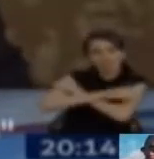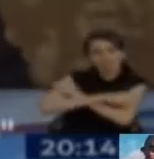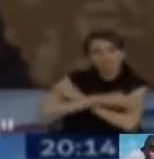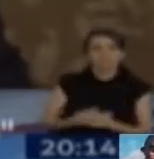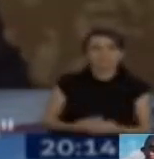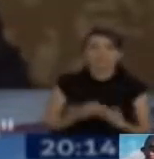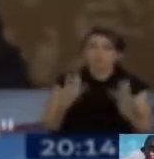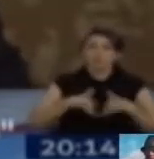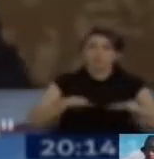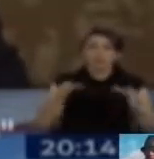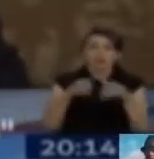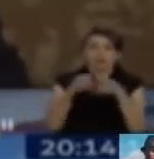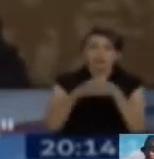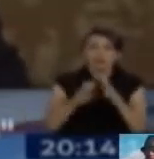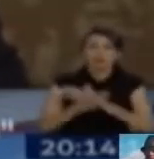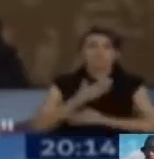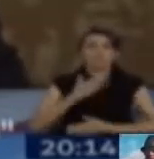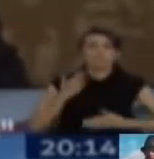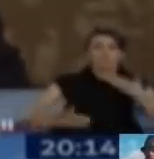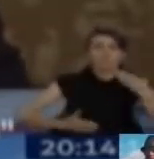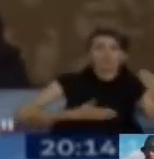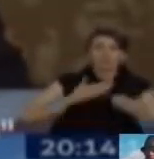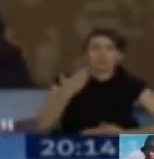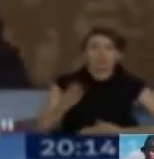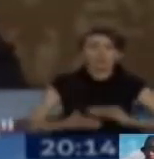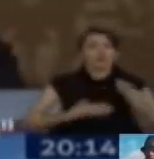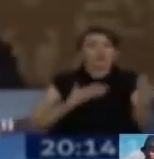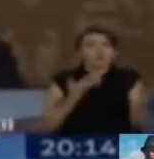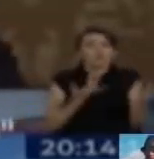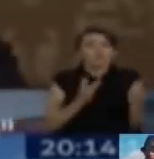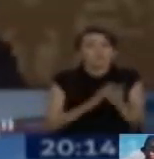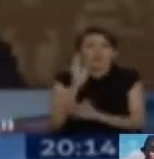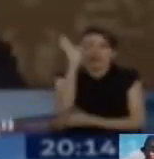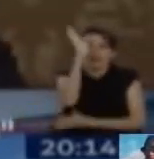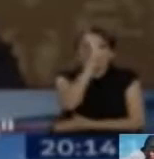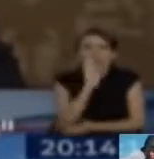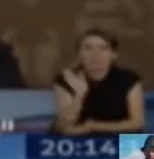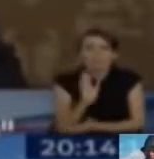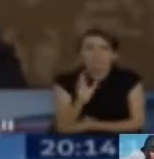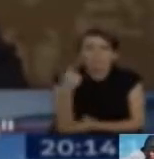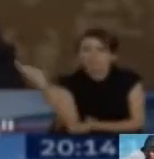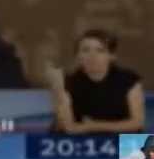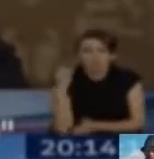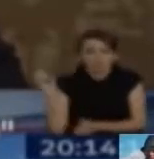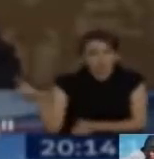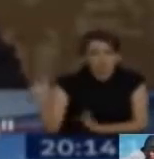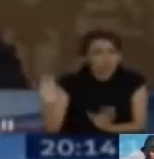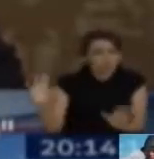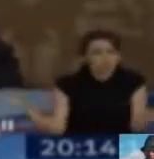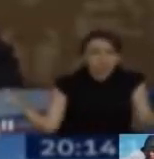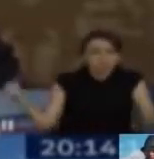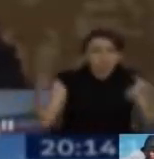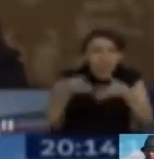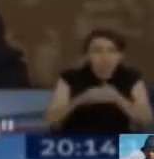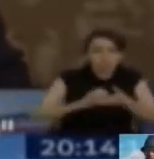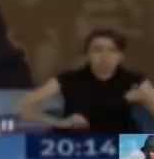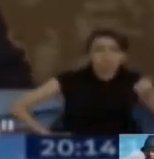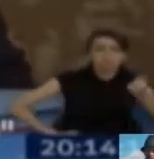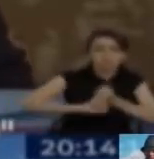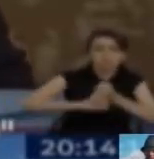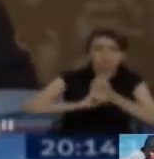aprecio, con afecto, con fe, con esperanza. Jamás los dejaremos solos. Cuenten siempre con